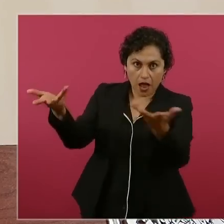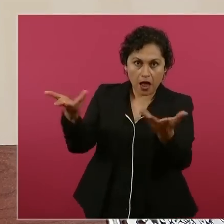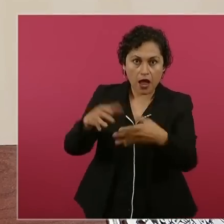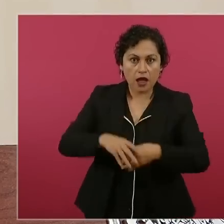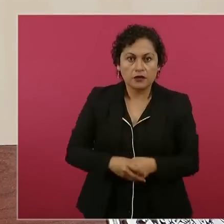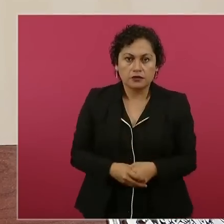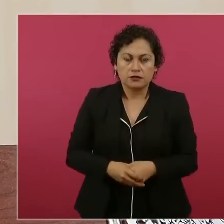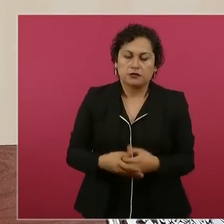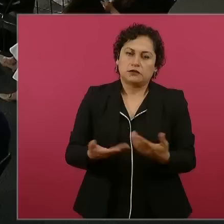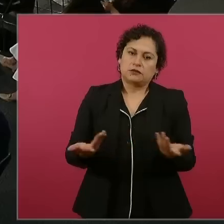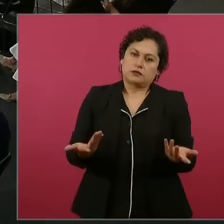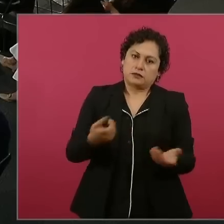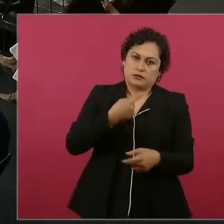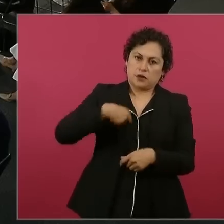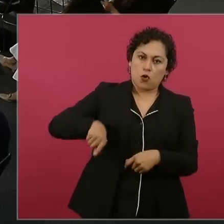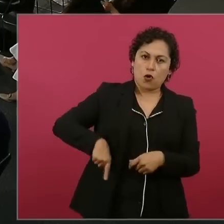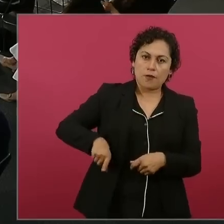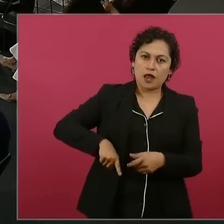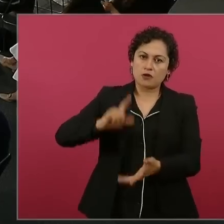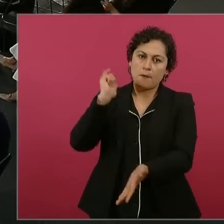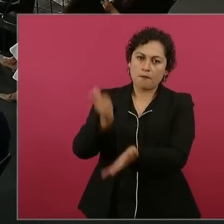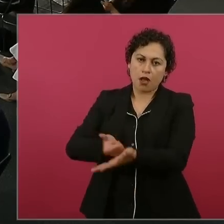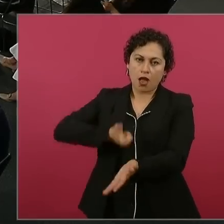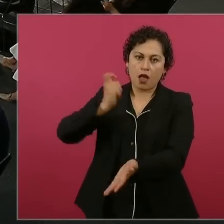y año con año hay que pagar.